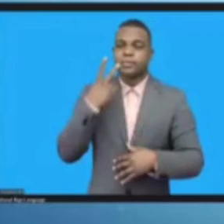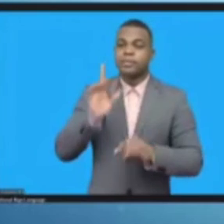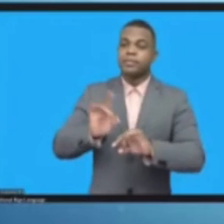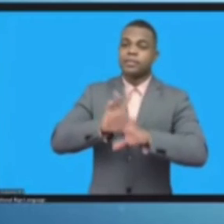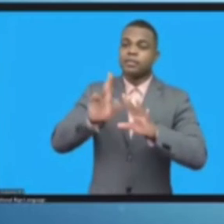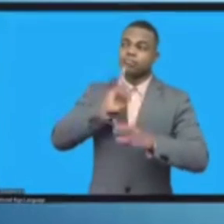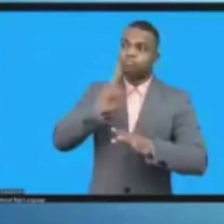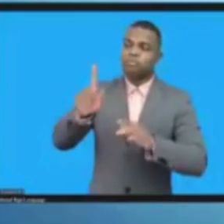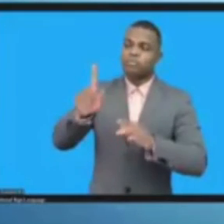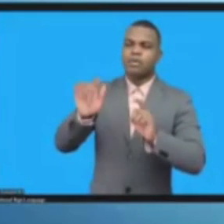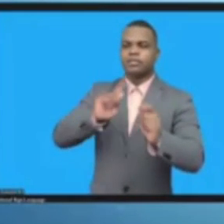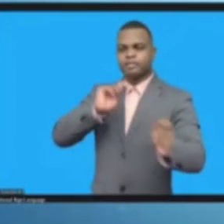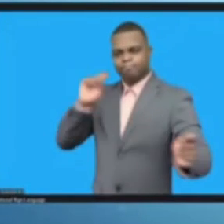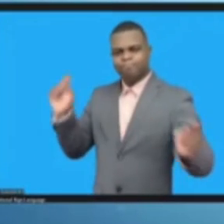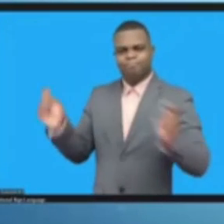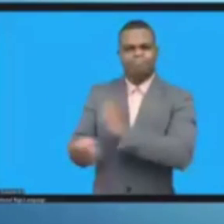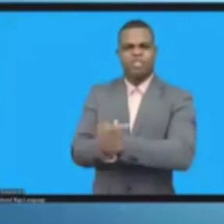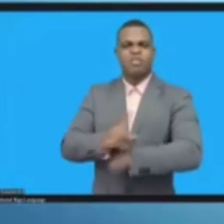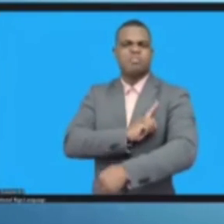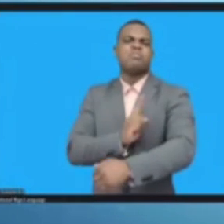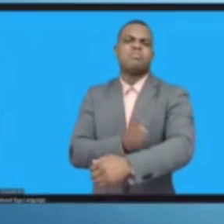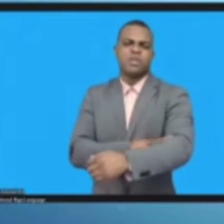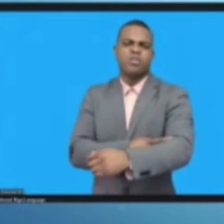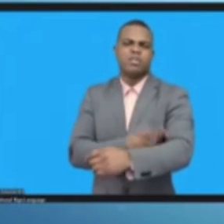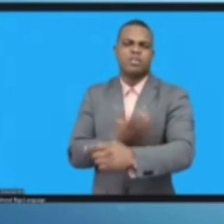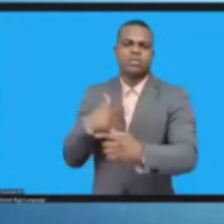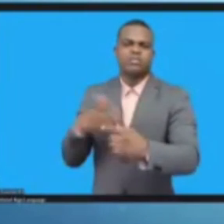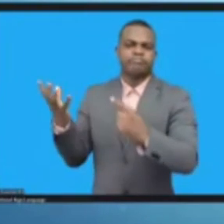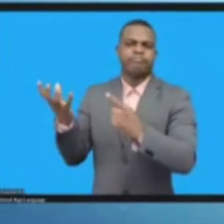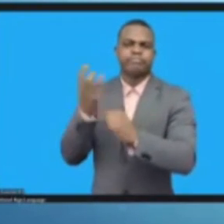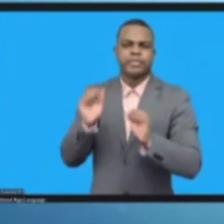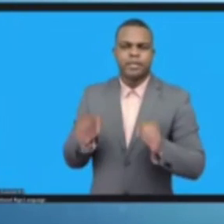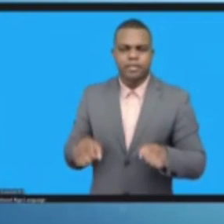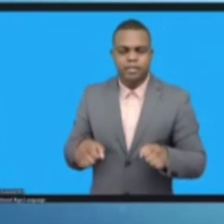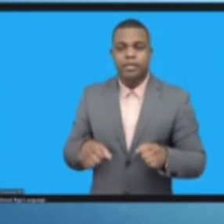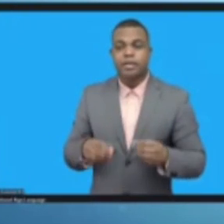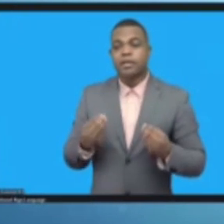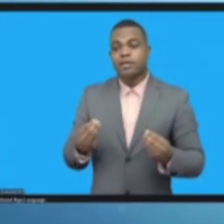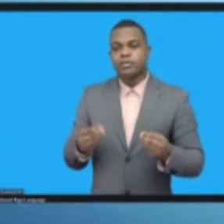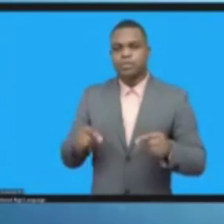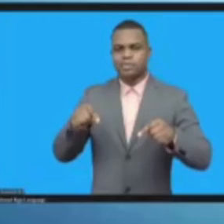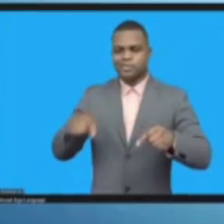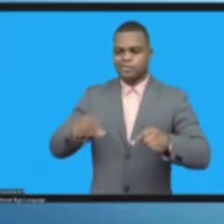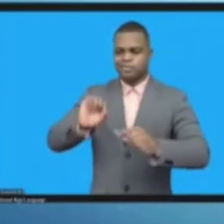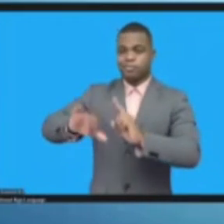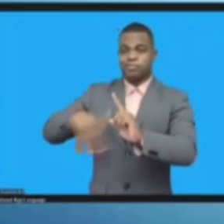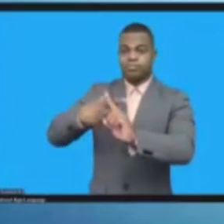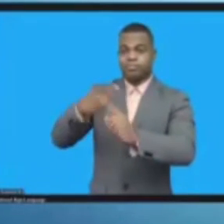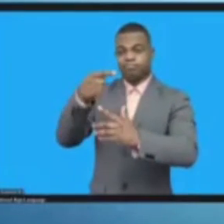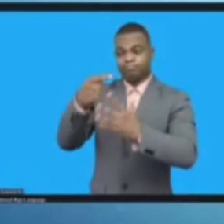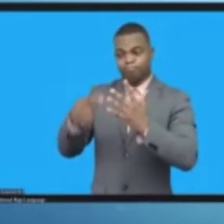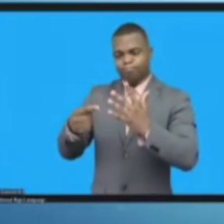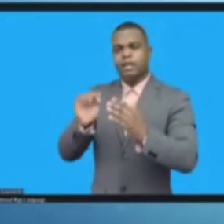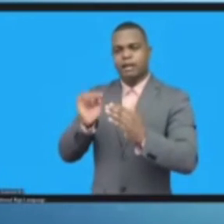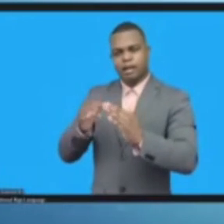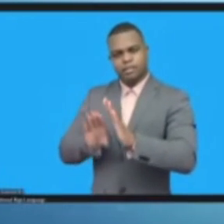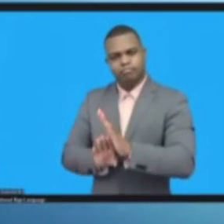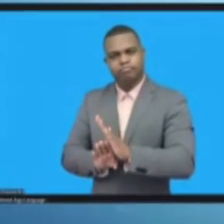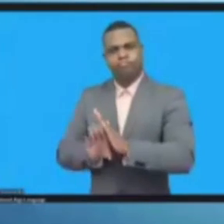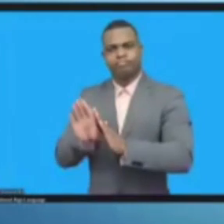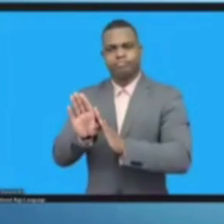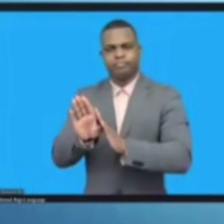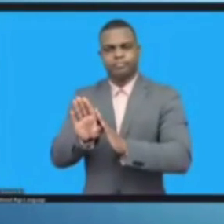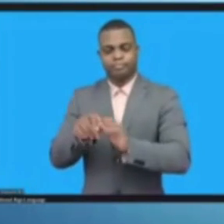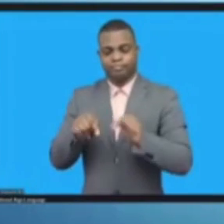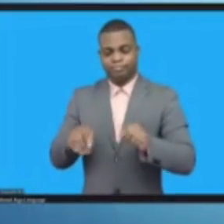que se va a lograr y un espacio importante para acelerar el avance hacia los ods la Naciones Unidas están